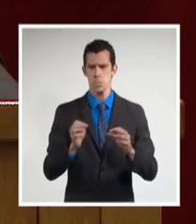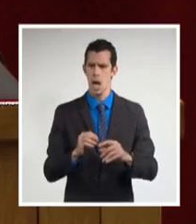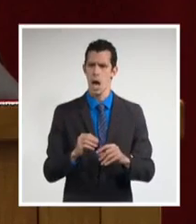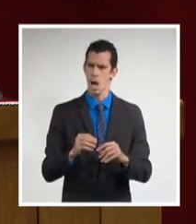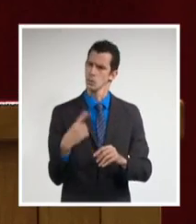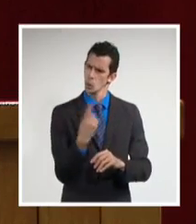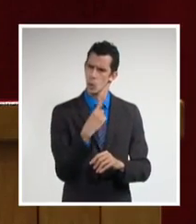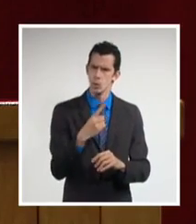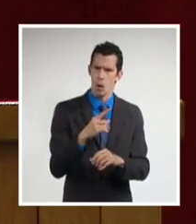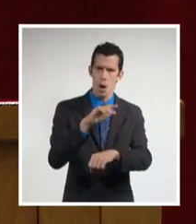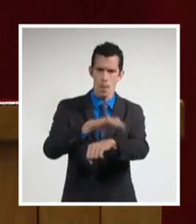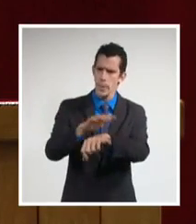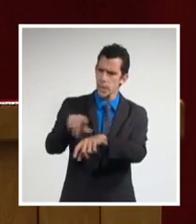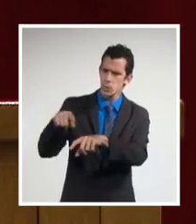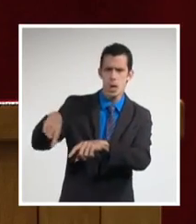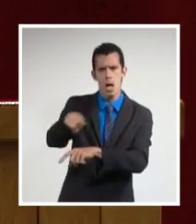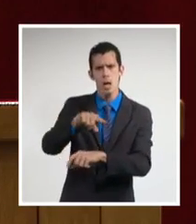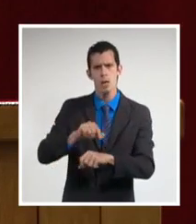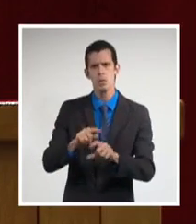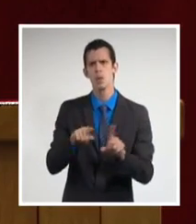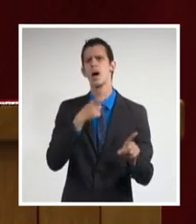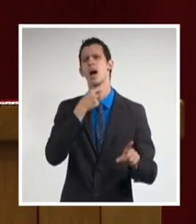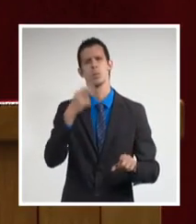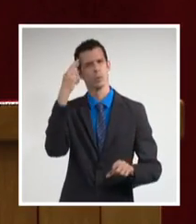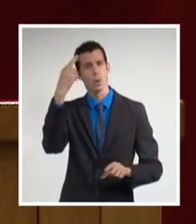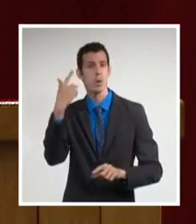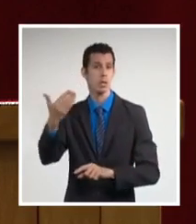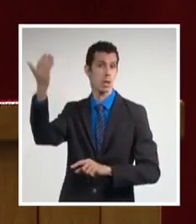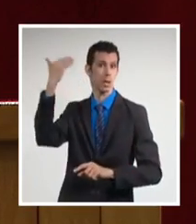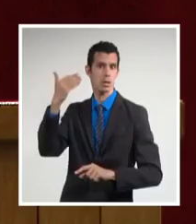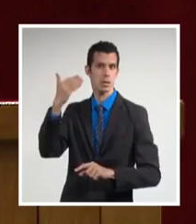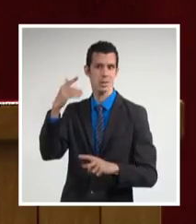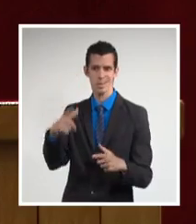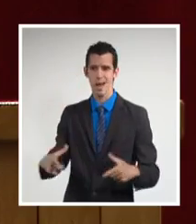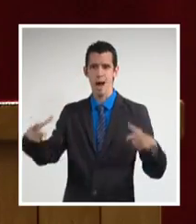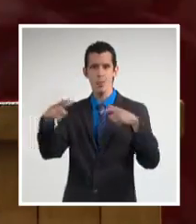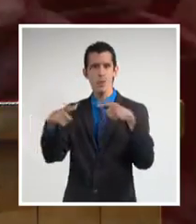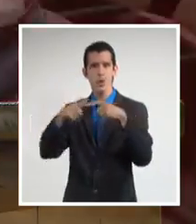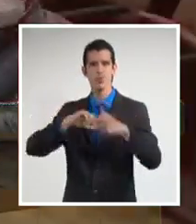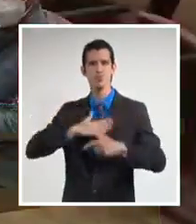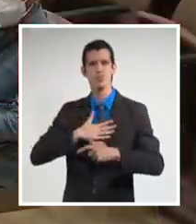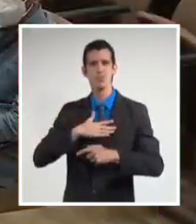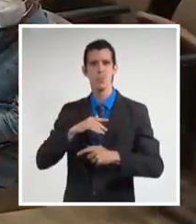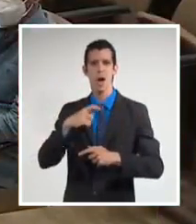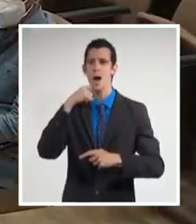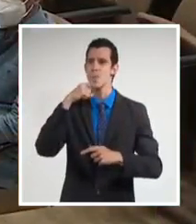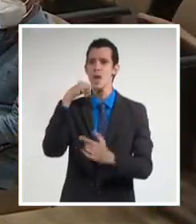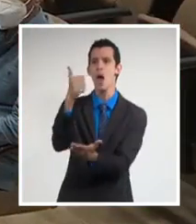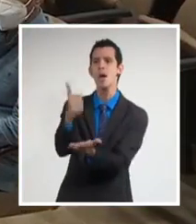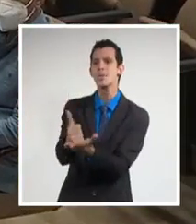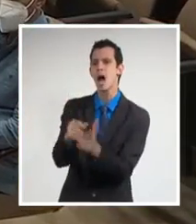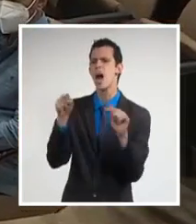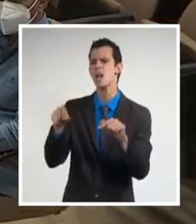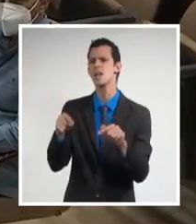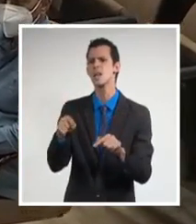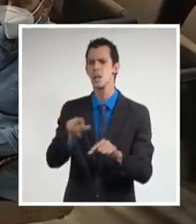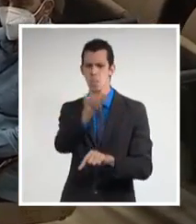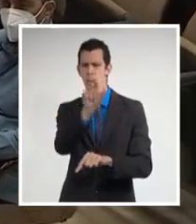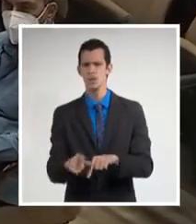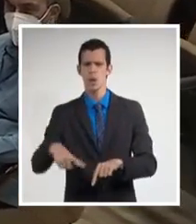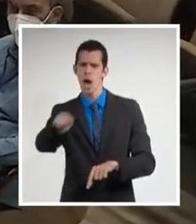año. Son los mismos que lanzan diatribas constantes contra Cuba en nombre de supuestas violaciones contra los derechos